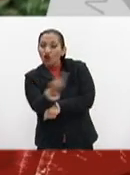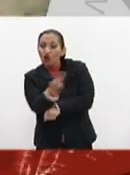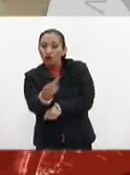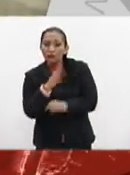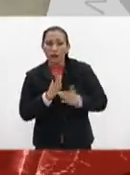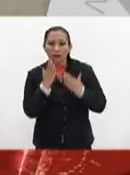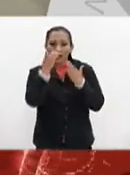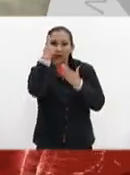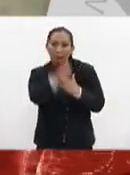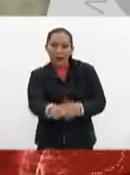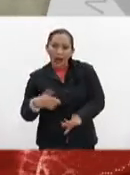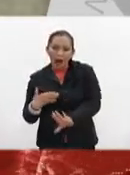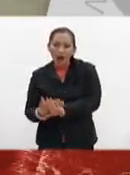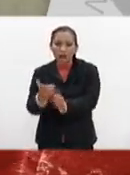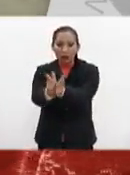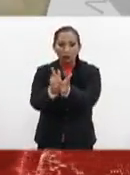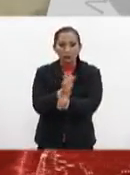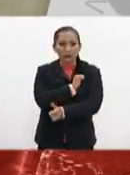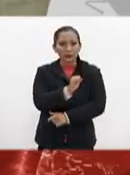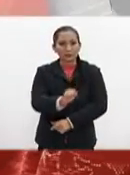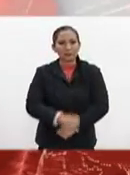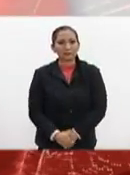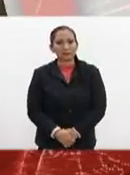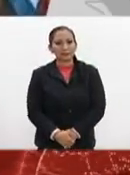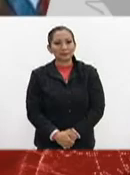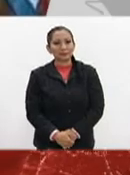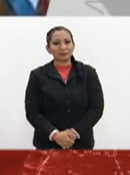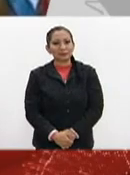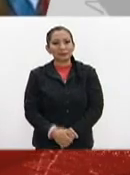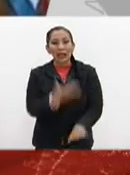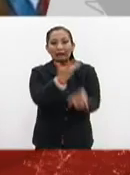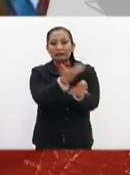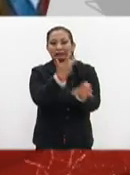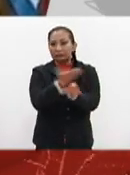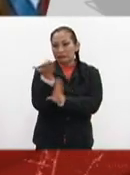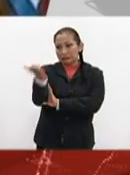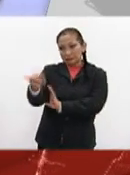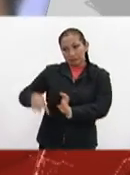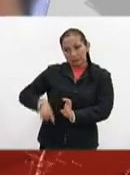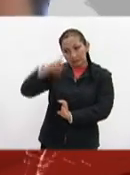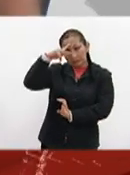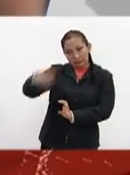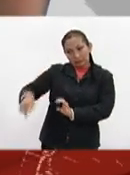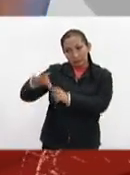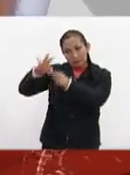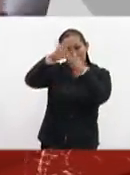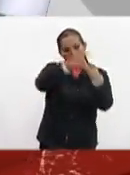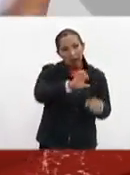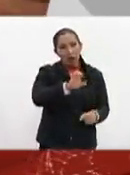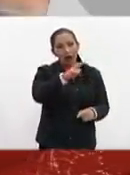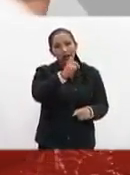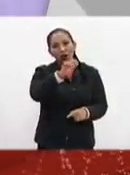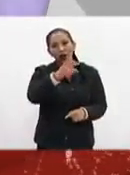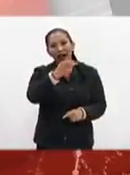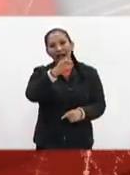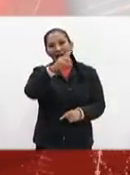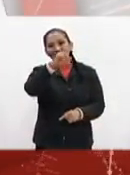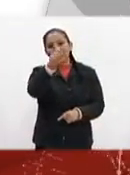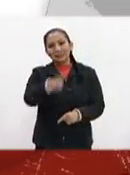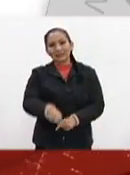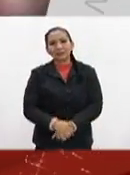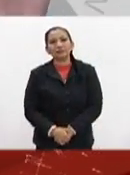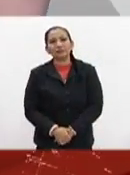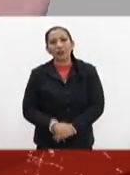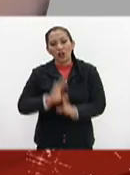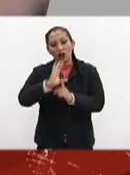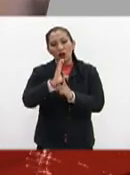y confianza para hacer frente al crimen organizado. Estados Unidos solicita al gobierno de México la extradición de Eugenio Hernández.